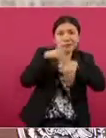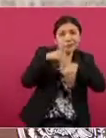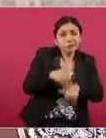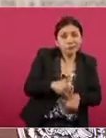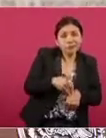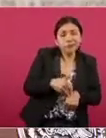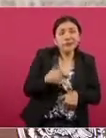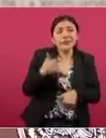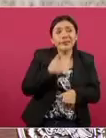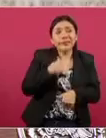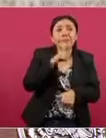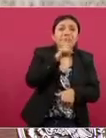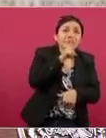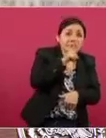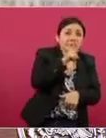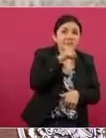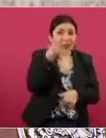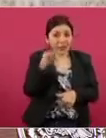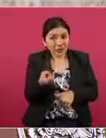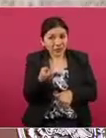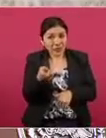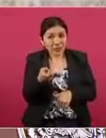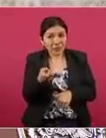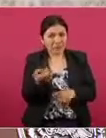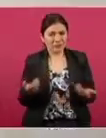mella en